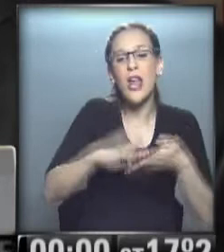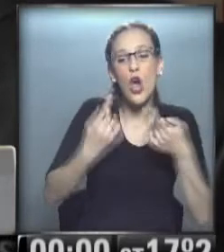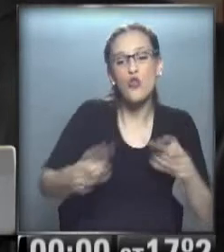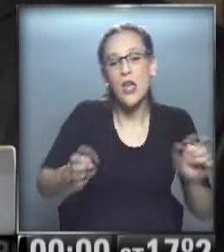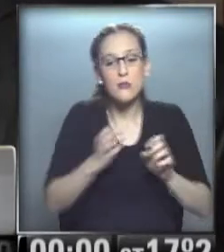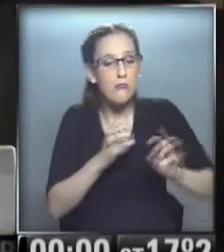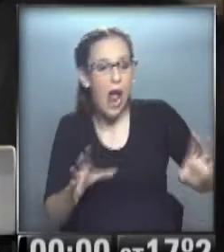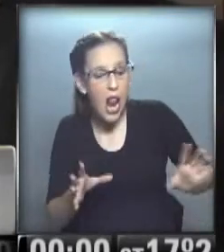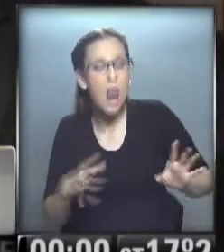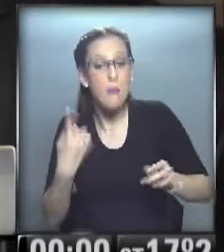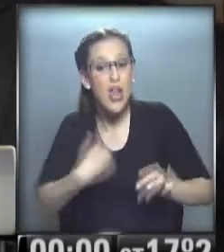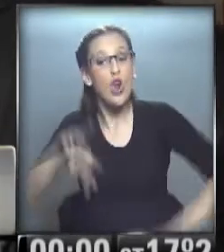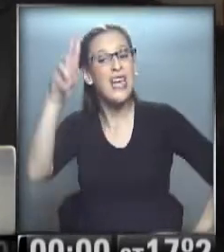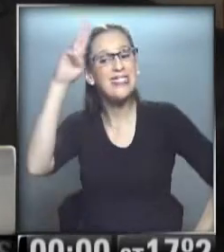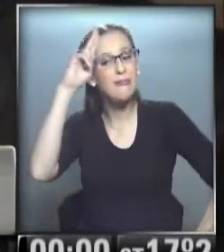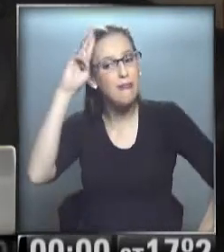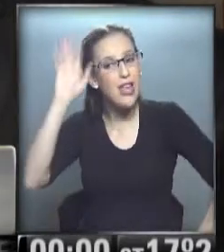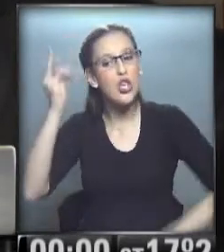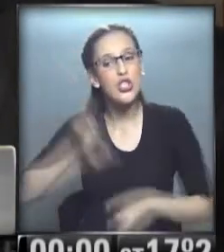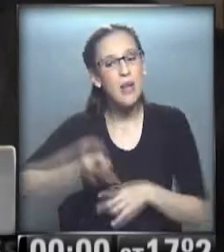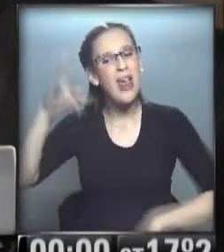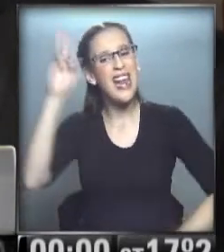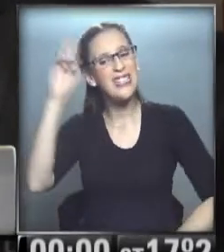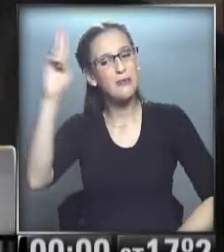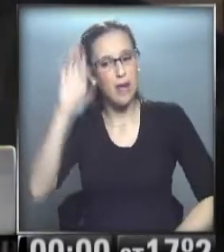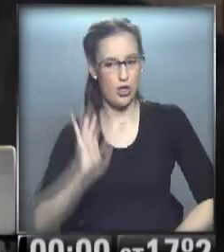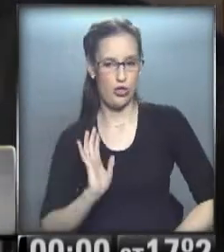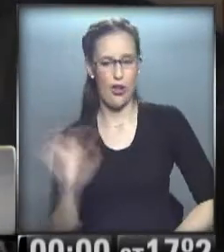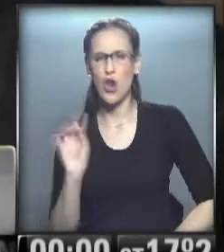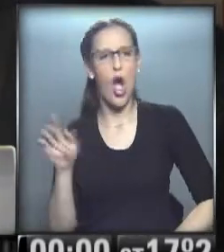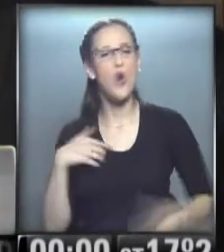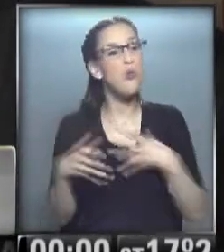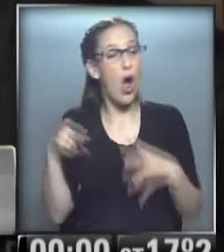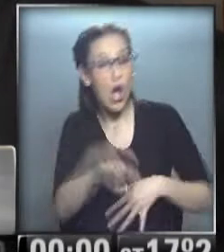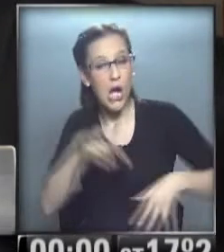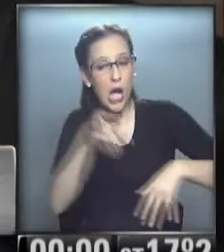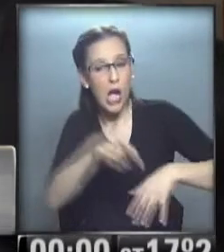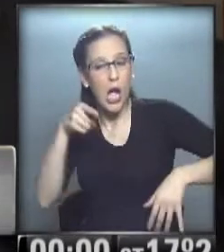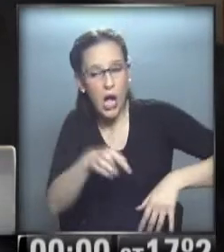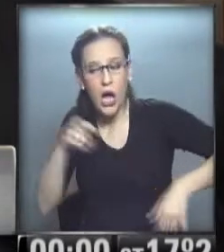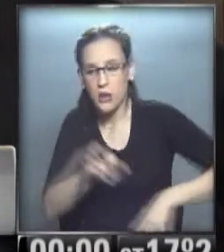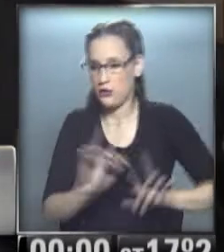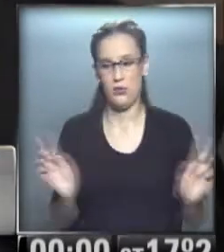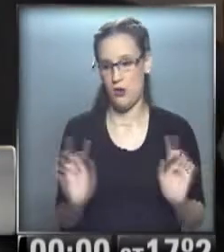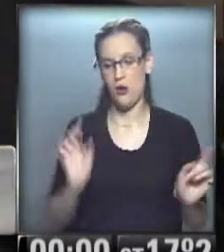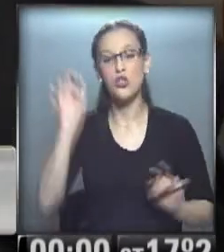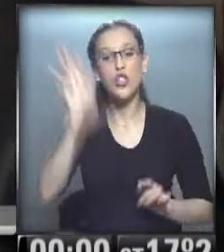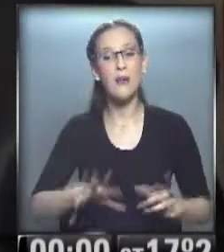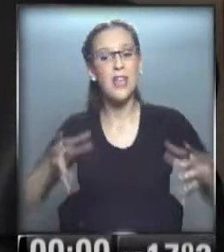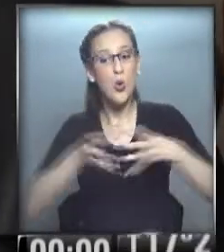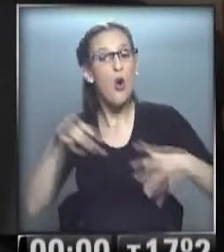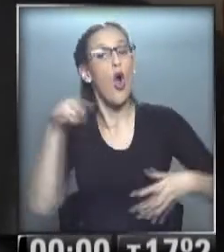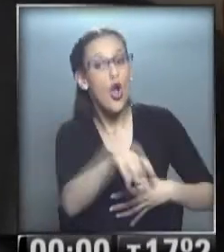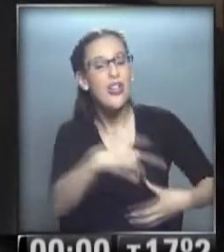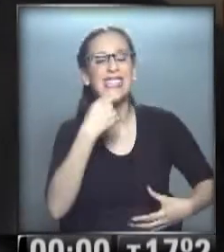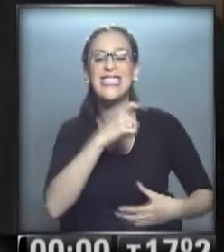respeto, pero con diálogo, pero sabiendo que no vamos a hacer una oposición sistemática y que solamente seremos opositores si ellos violan la